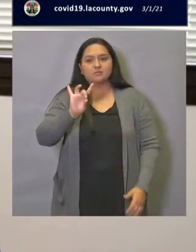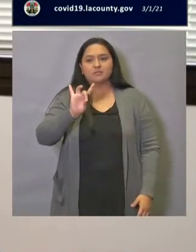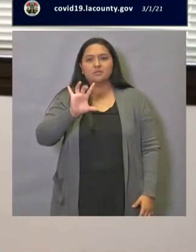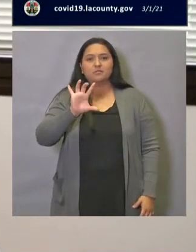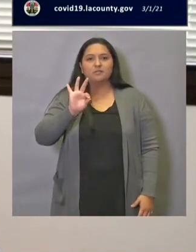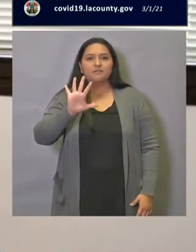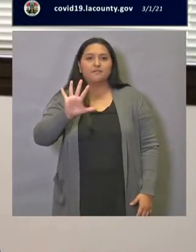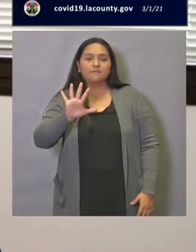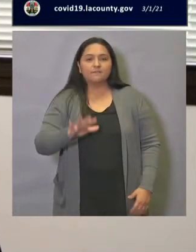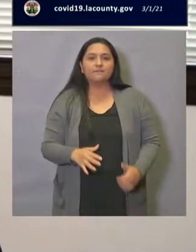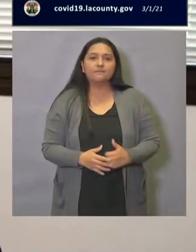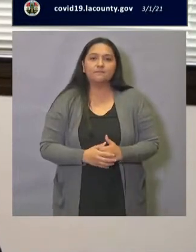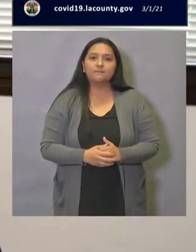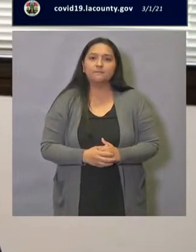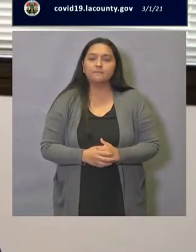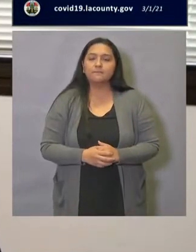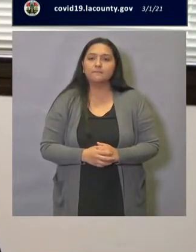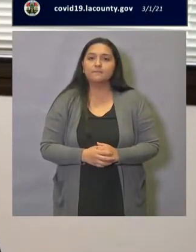1,192,895.